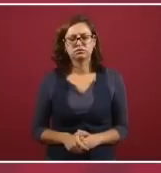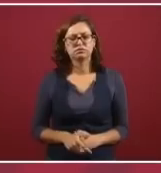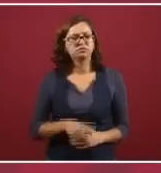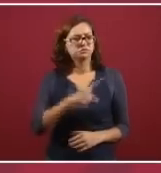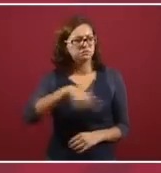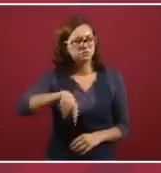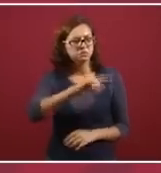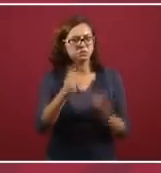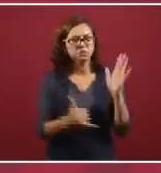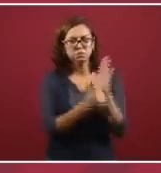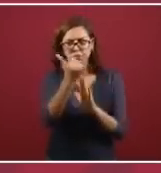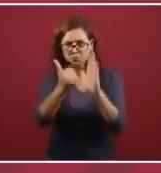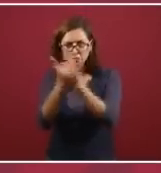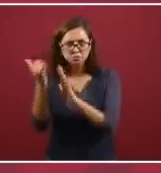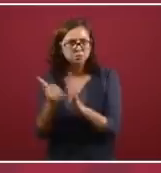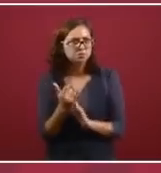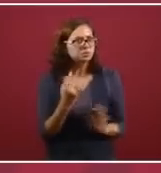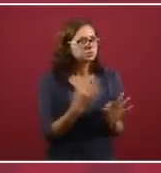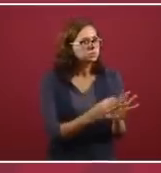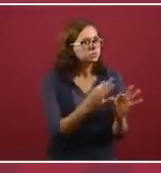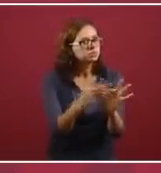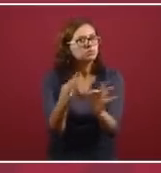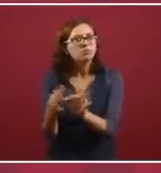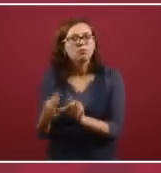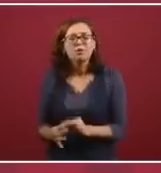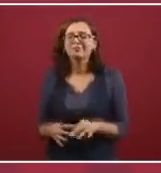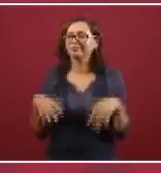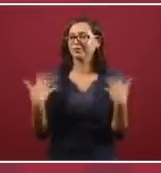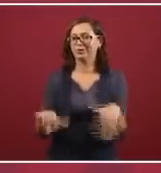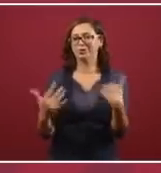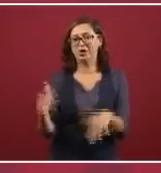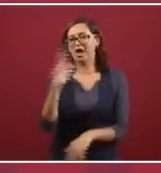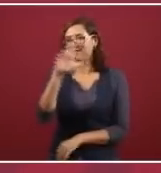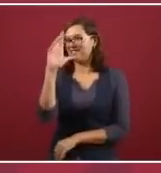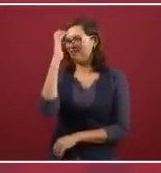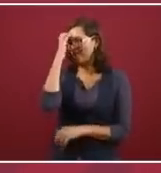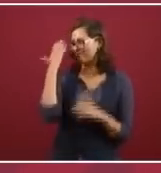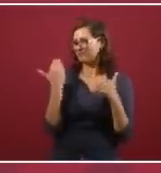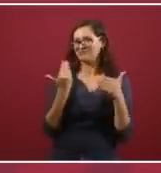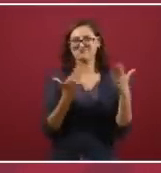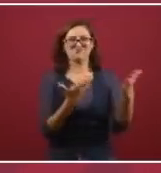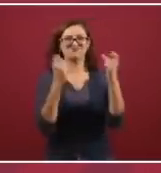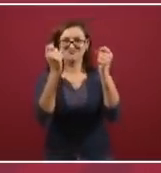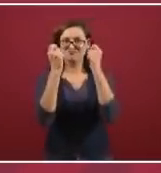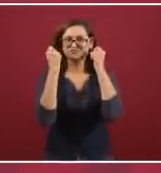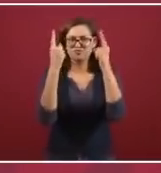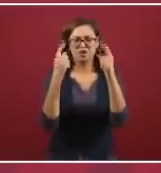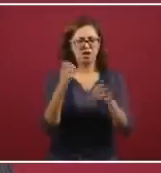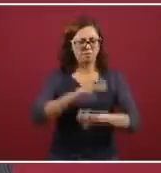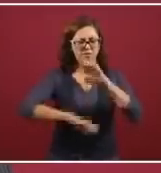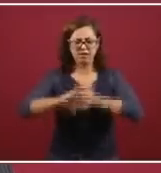le vamos a hacer gran reconocimiento a las empresas nacionales y extranjeras.